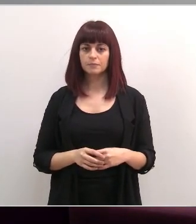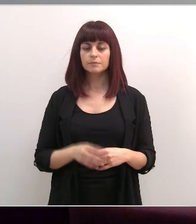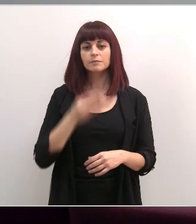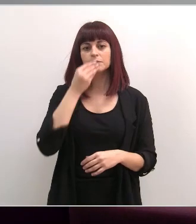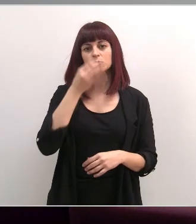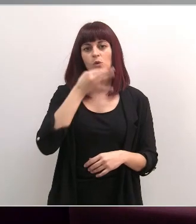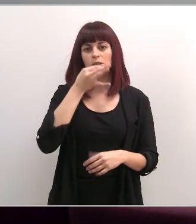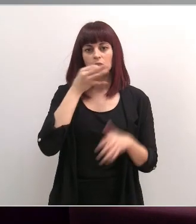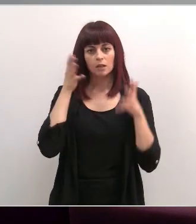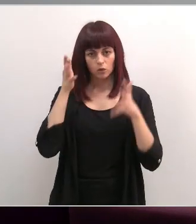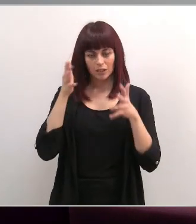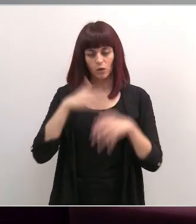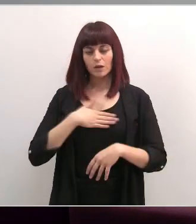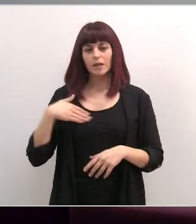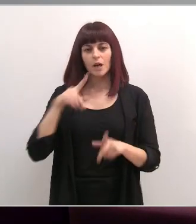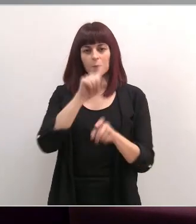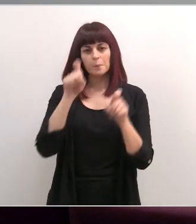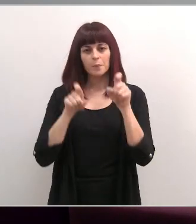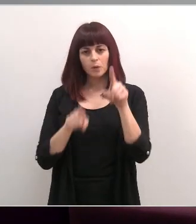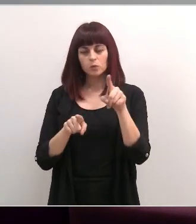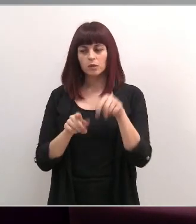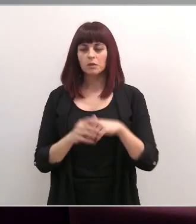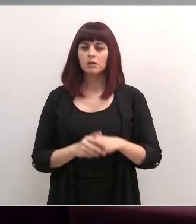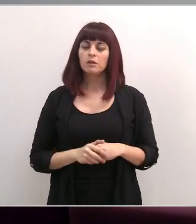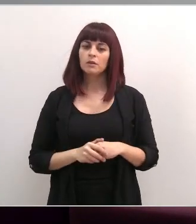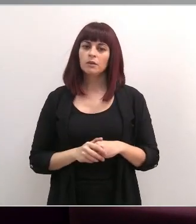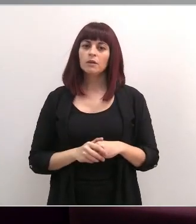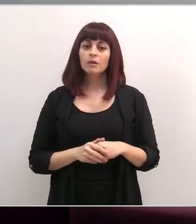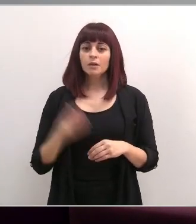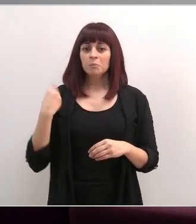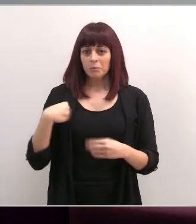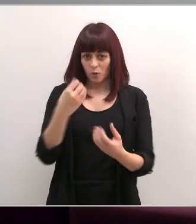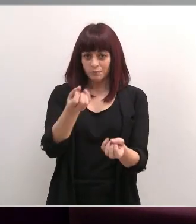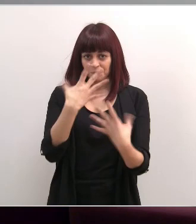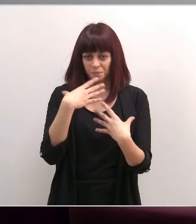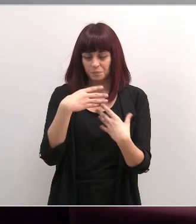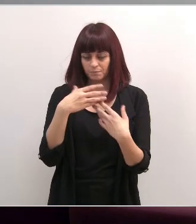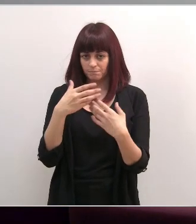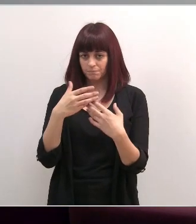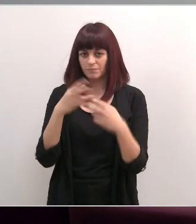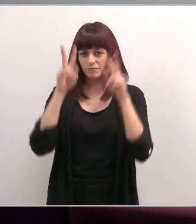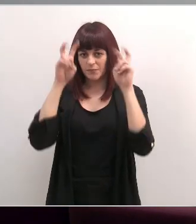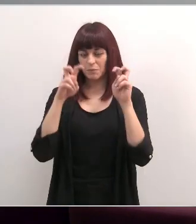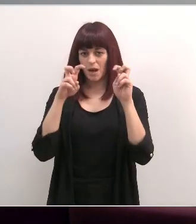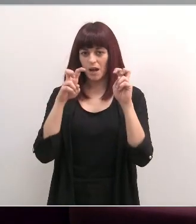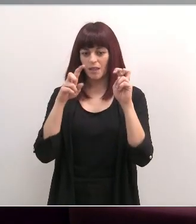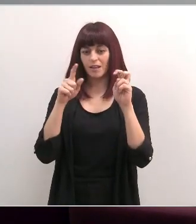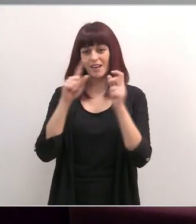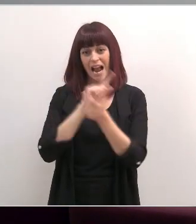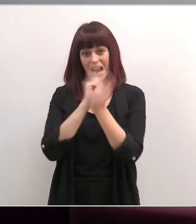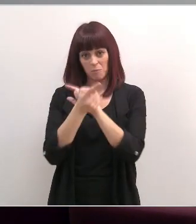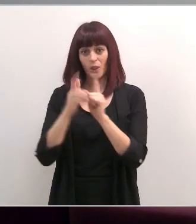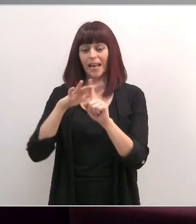Buenas tardes, consejero. Le quería preguntar si, al margen de lo que ha dicho respecto a esa modificación del estado de alarma para que